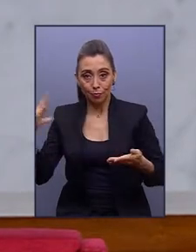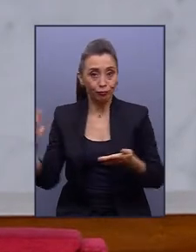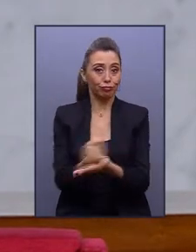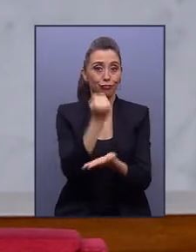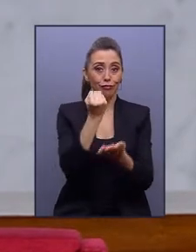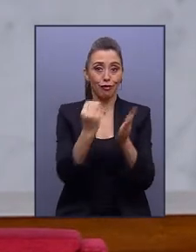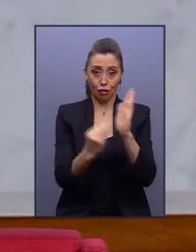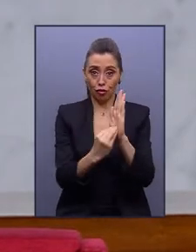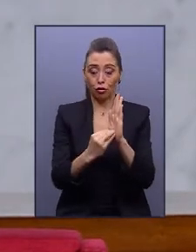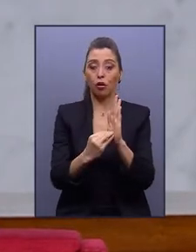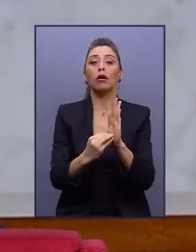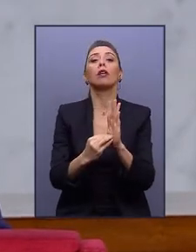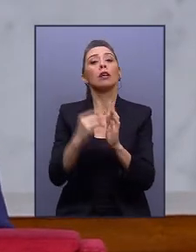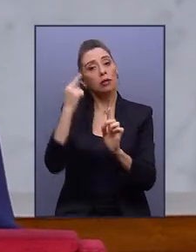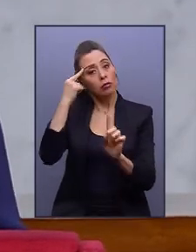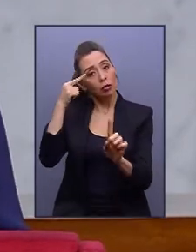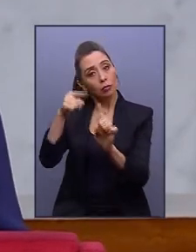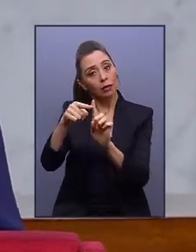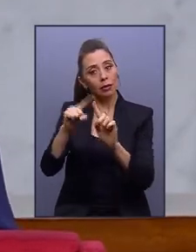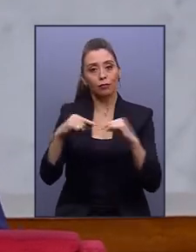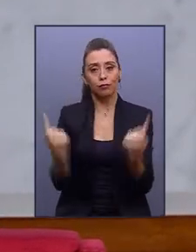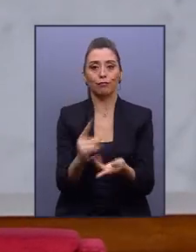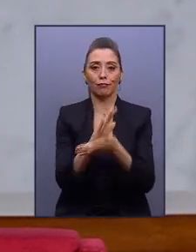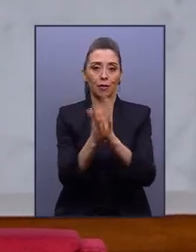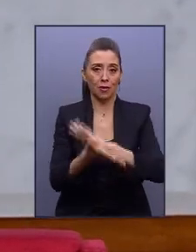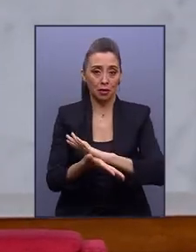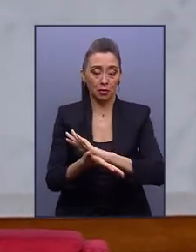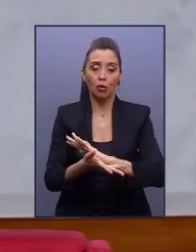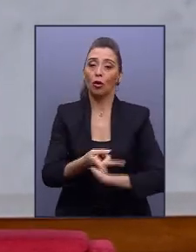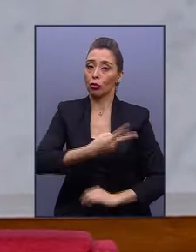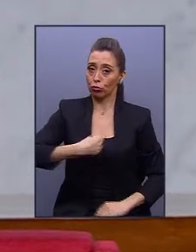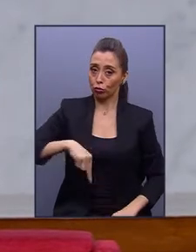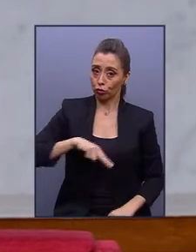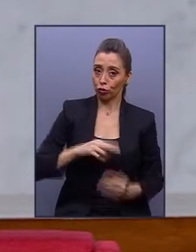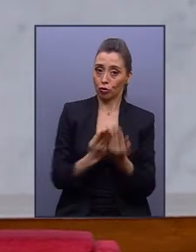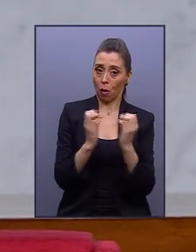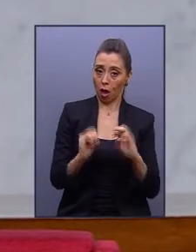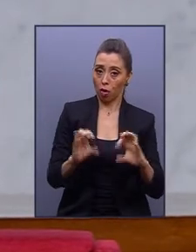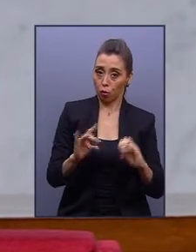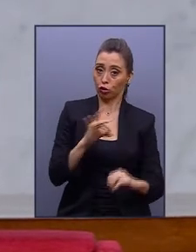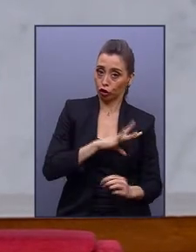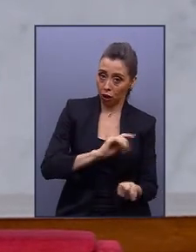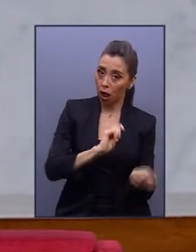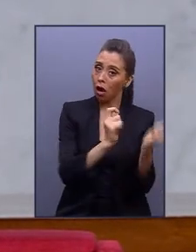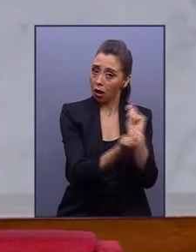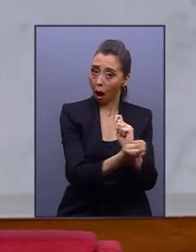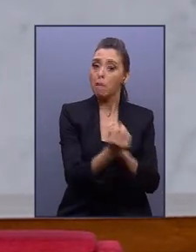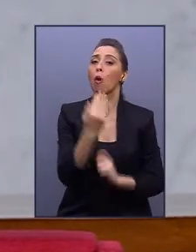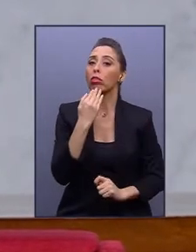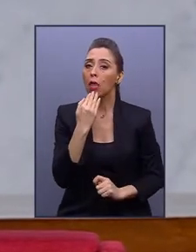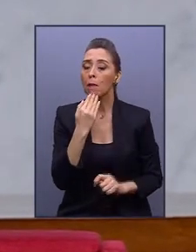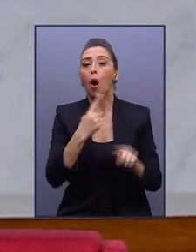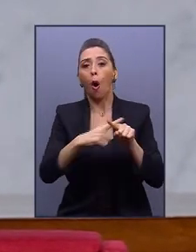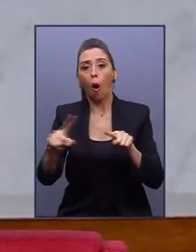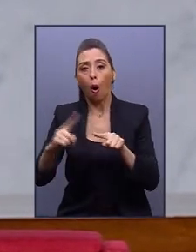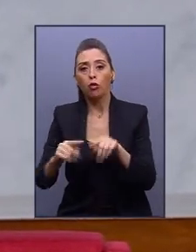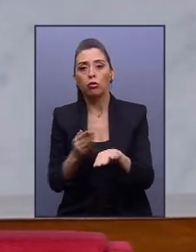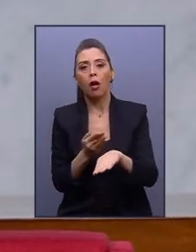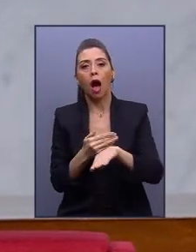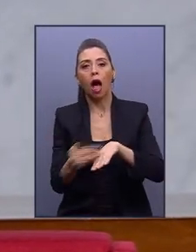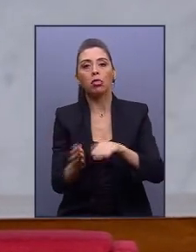defender esta conquista es una tarea de todos. Pero no solo estamos transformando nuestra educación, también estamos enfrentando otro